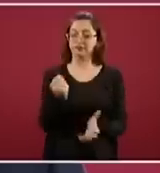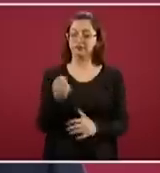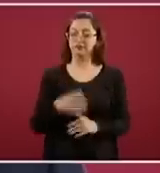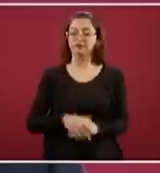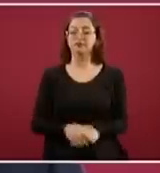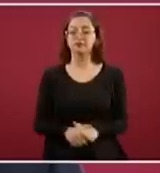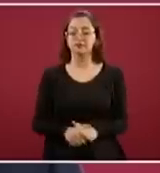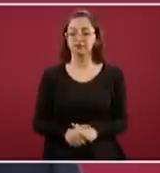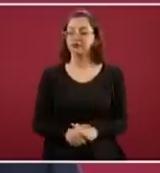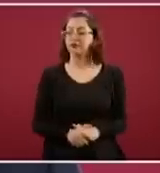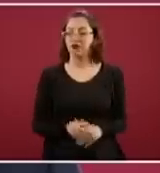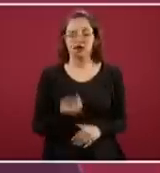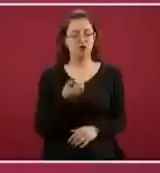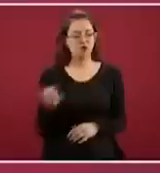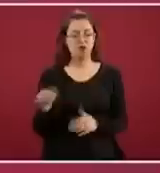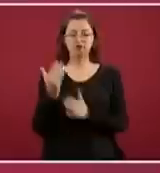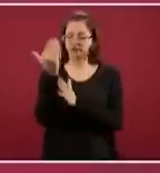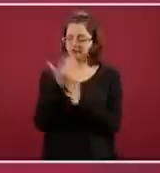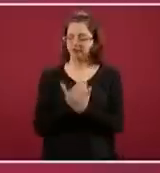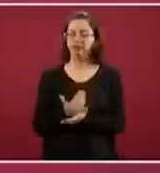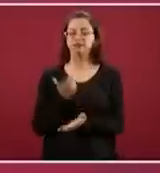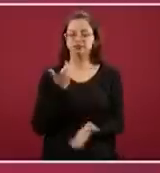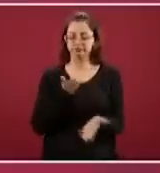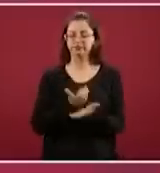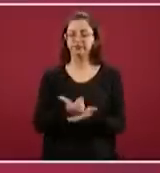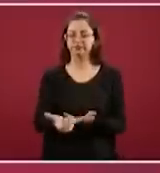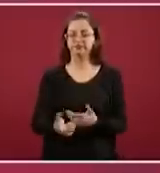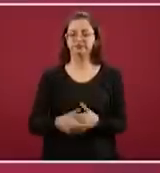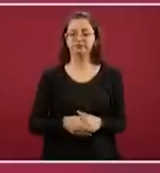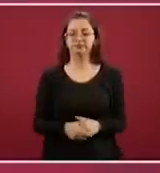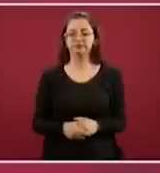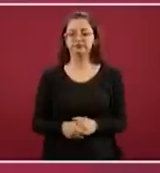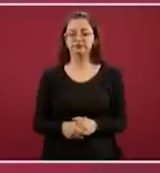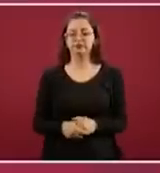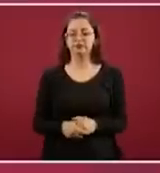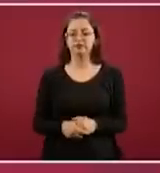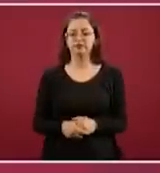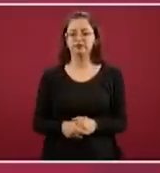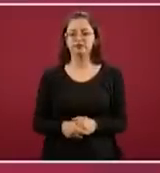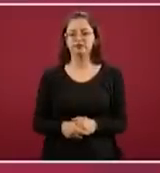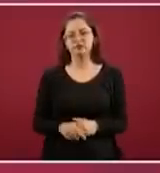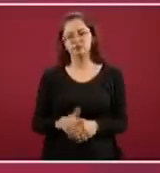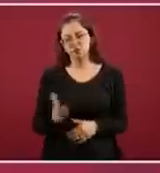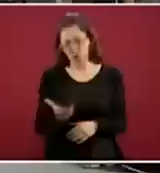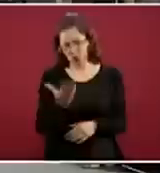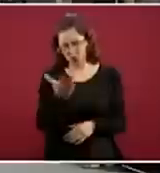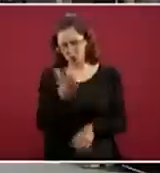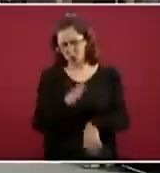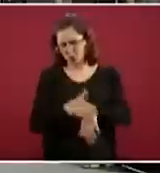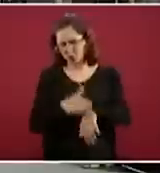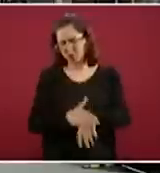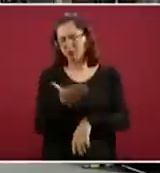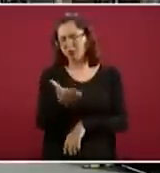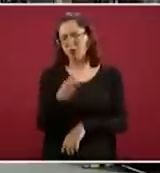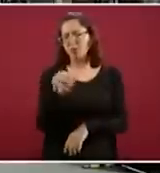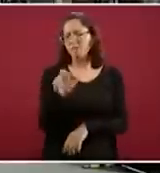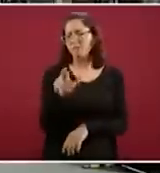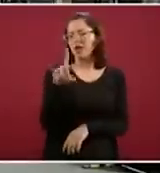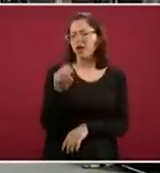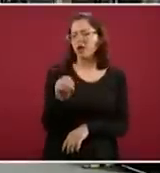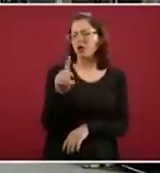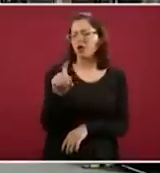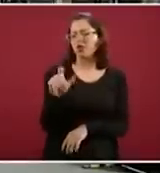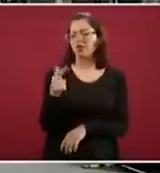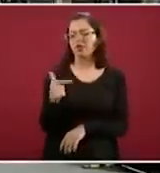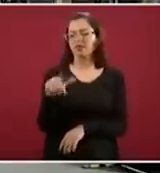los presupuestos a los partidos. ¿Usted le pidió a Mario Delgado que buscara consenso en el